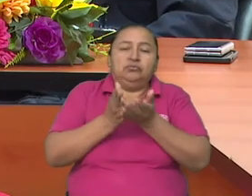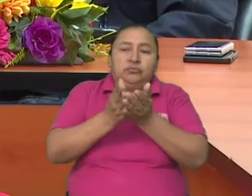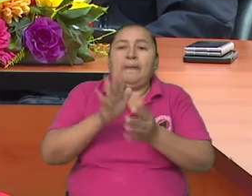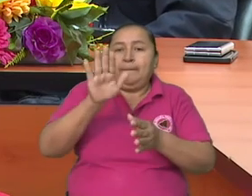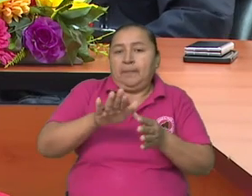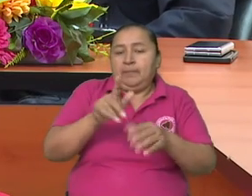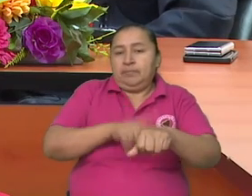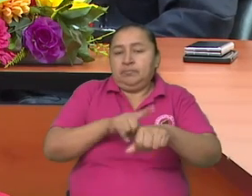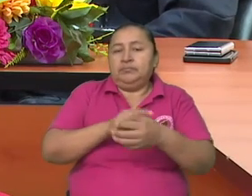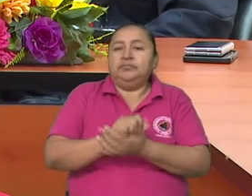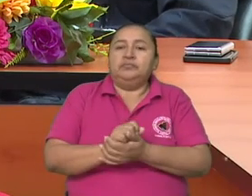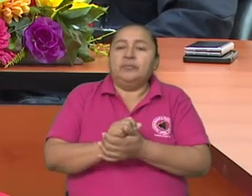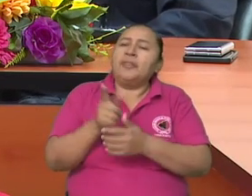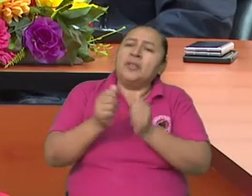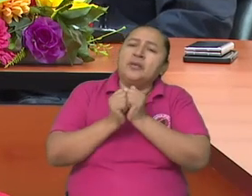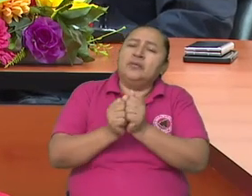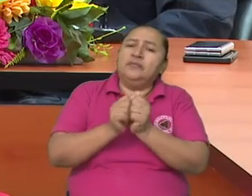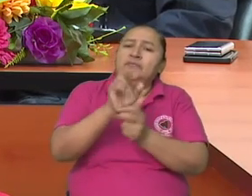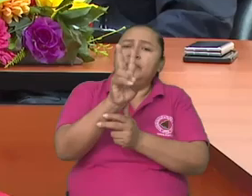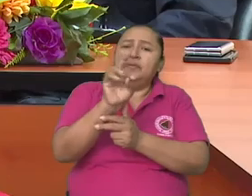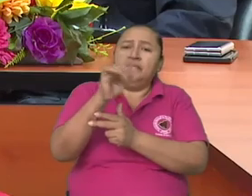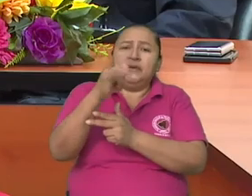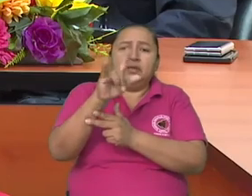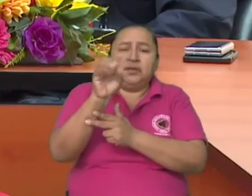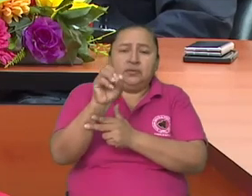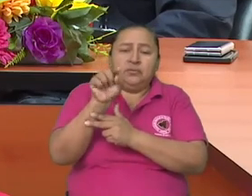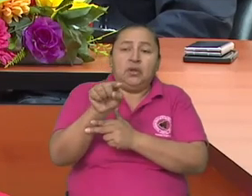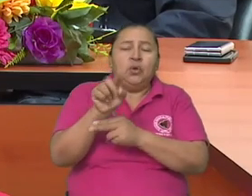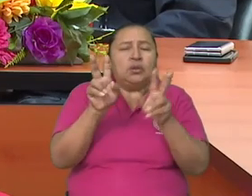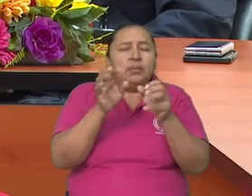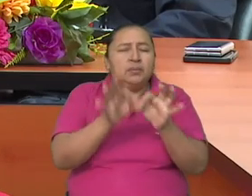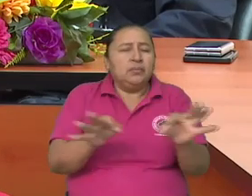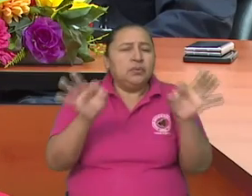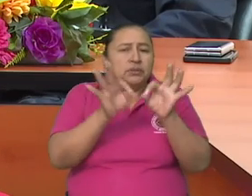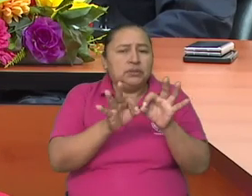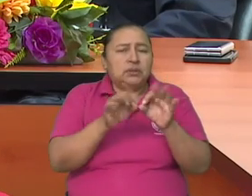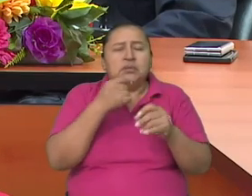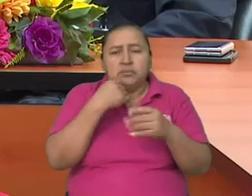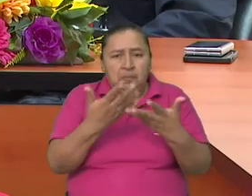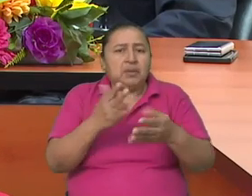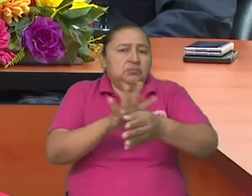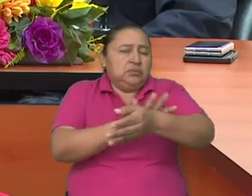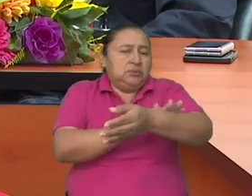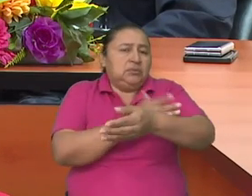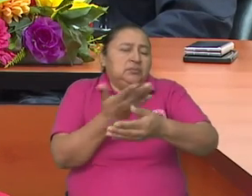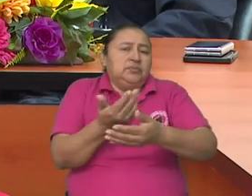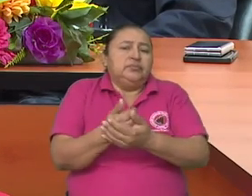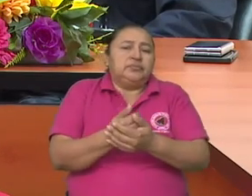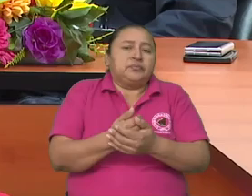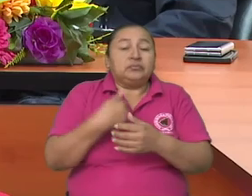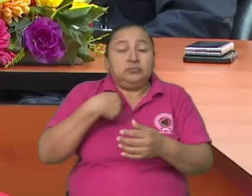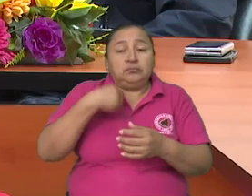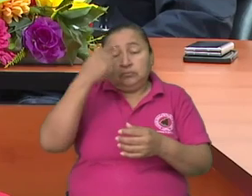tiempo. Compañero Virgilio, usted ha tocado ahora mismo un tema muy importante que además es muy sensible y creo